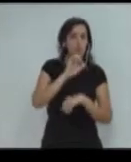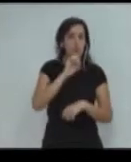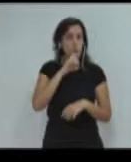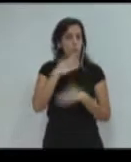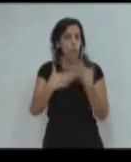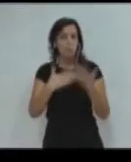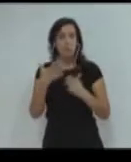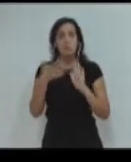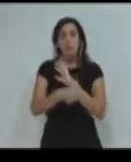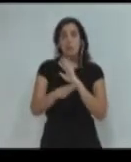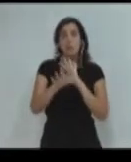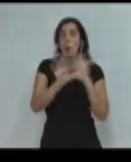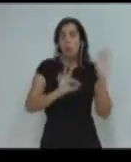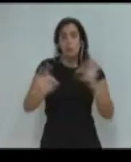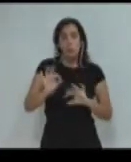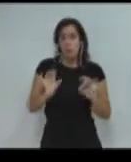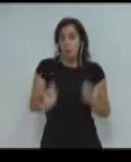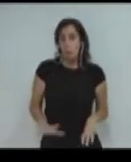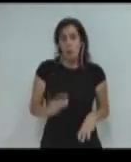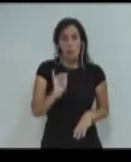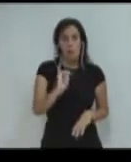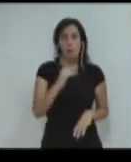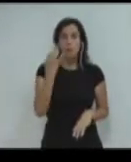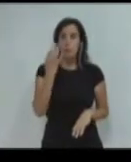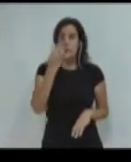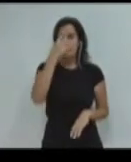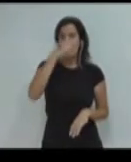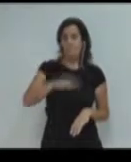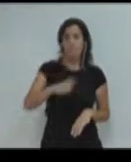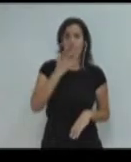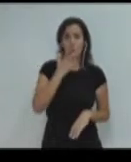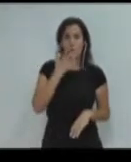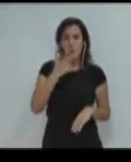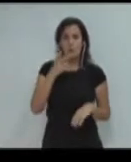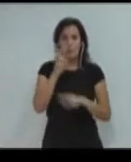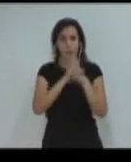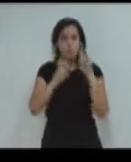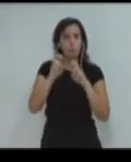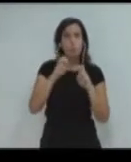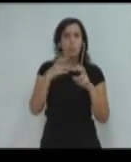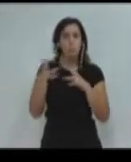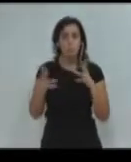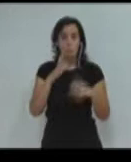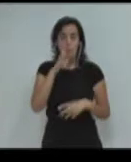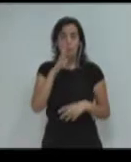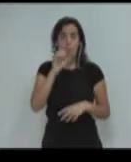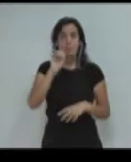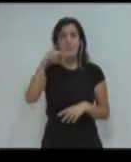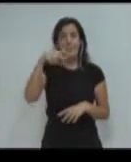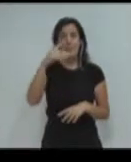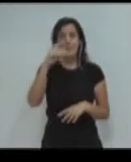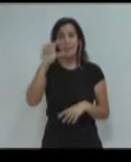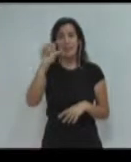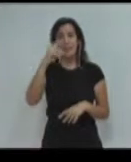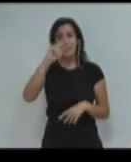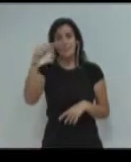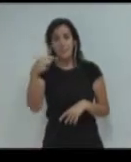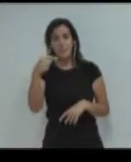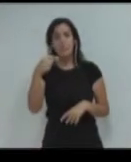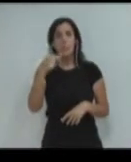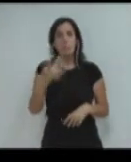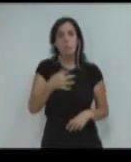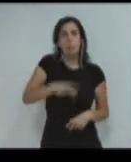las opciones existen igualmente, pero hay que saberlas, hay que buscarlas, porque además InDesign es un programa profesional, no es